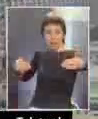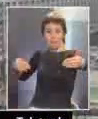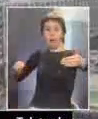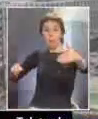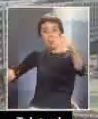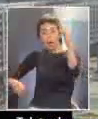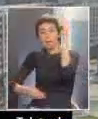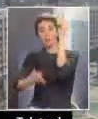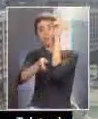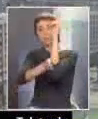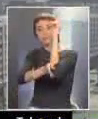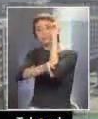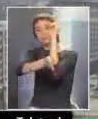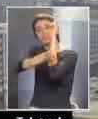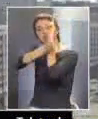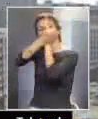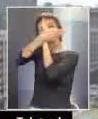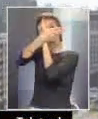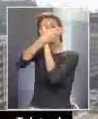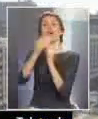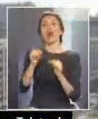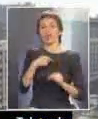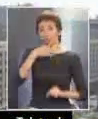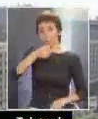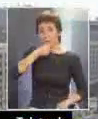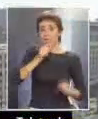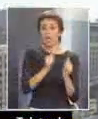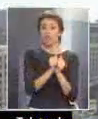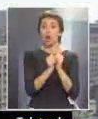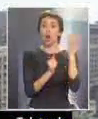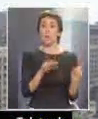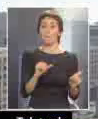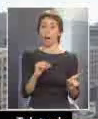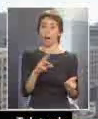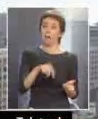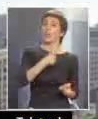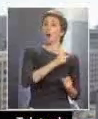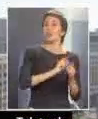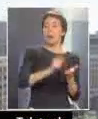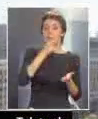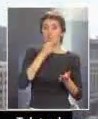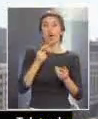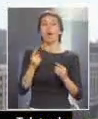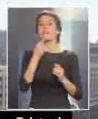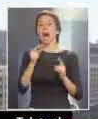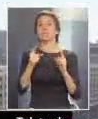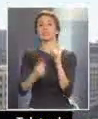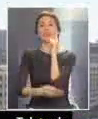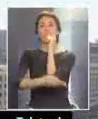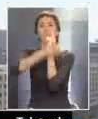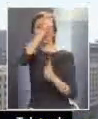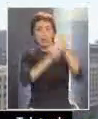izamiento. Yo les decía, y lo comentamos esta mañana junto a Macarena Puyredón, que no es llegar a izarla, se necesita en este caso un motor eléctrico que